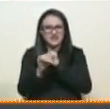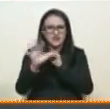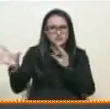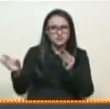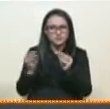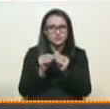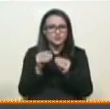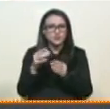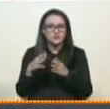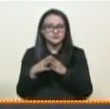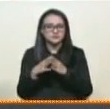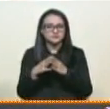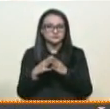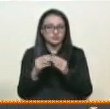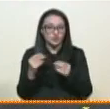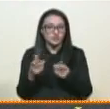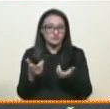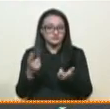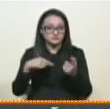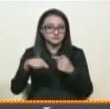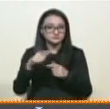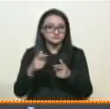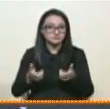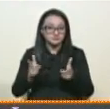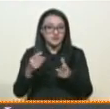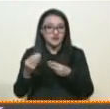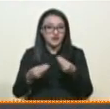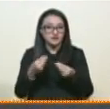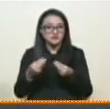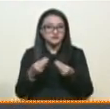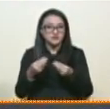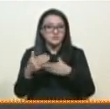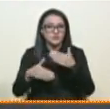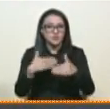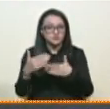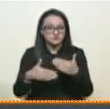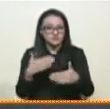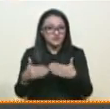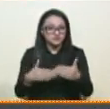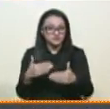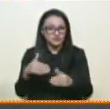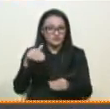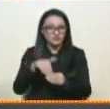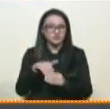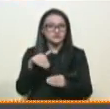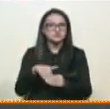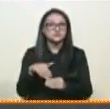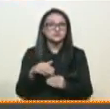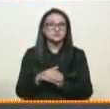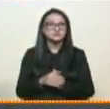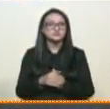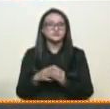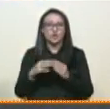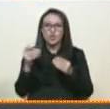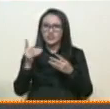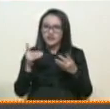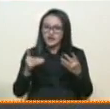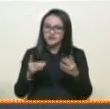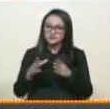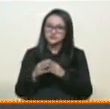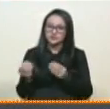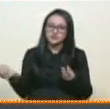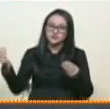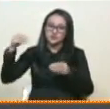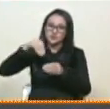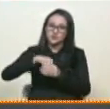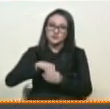la infraestructura que nos va a permitir hacer el proceso en sí de cuando se reciben todos los datos y todo lo que vamos a